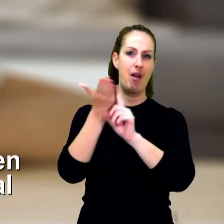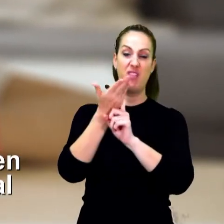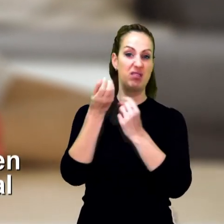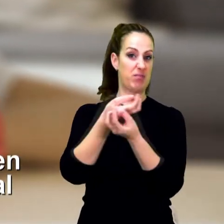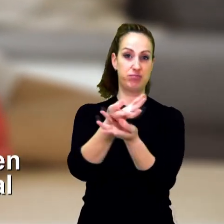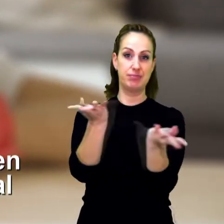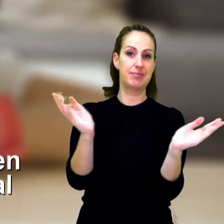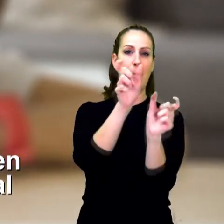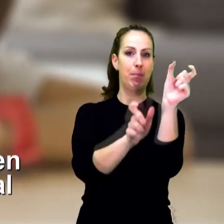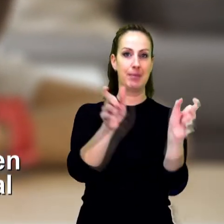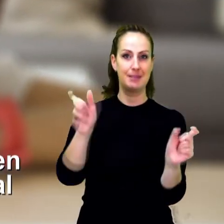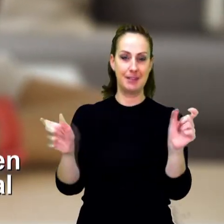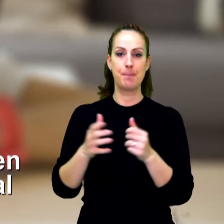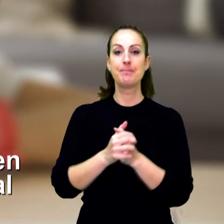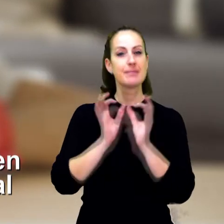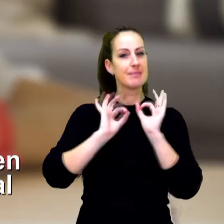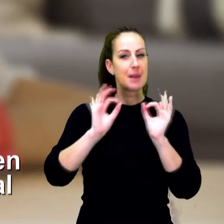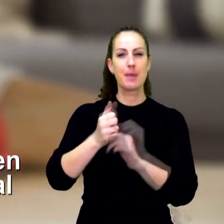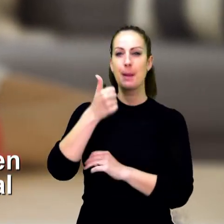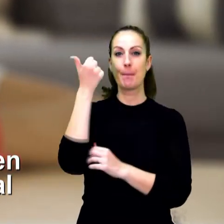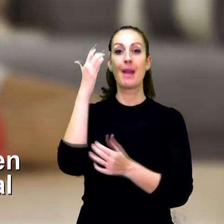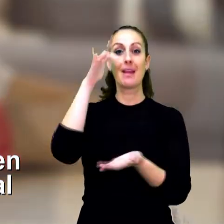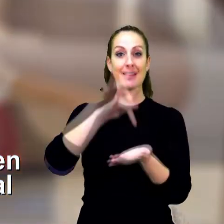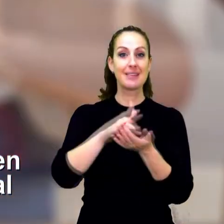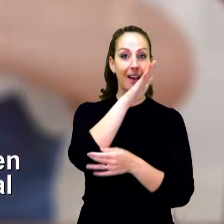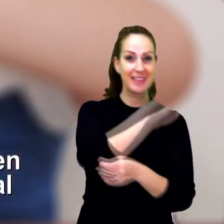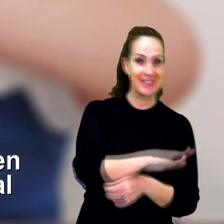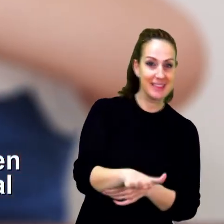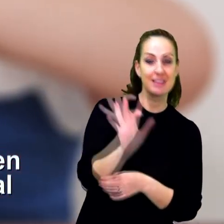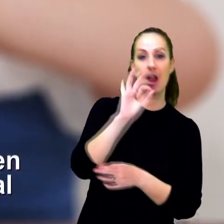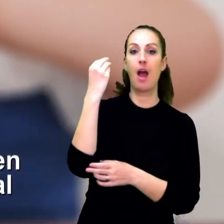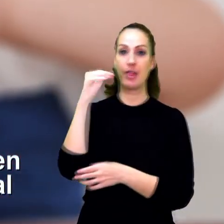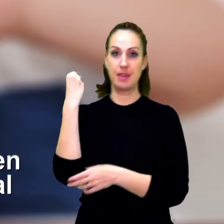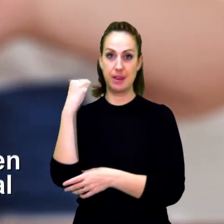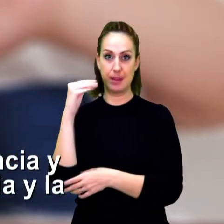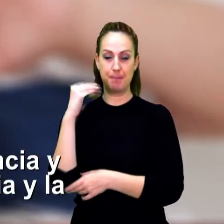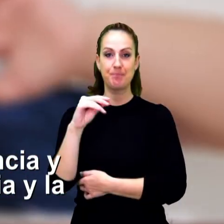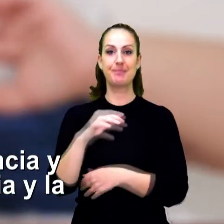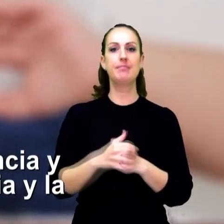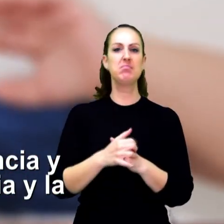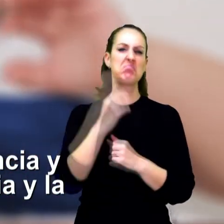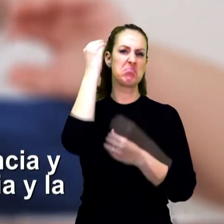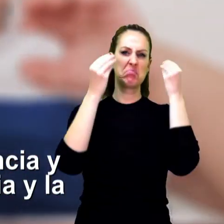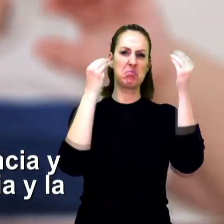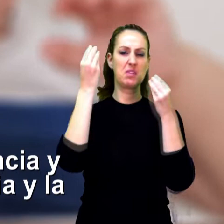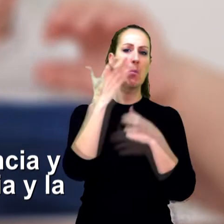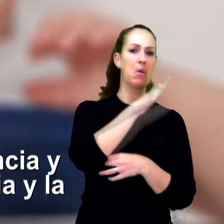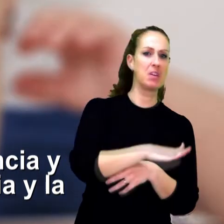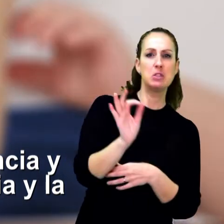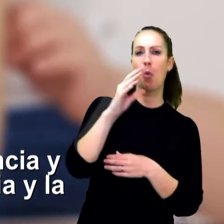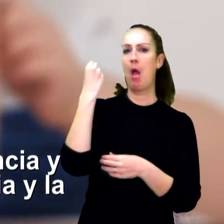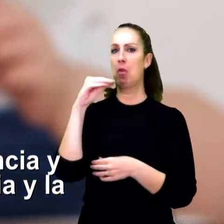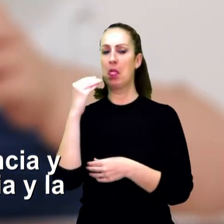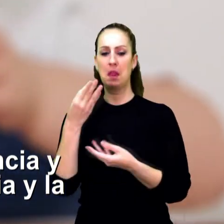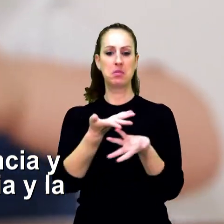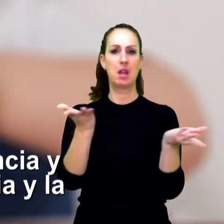En definitiva, estos problemas pueden afectar a cualquier persona. Especial importancia tienen en el caso de la